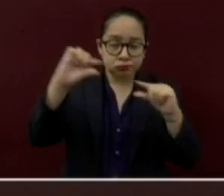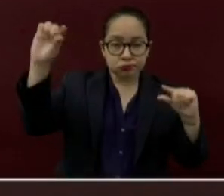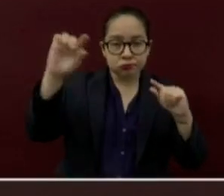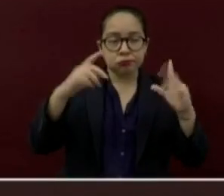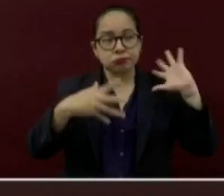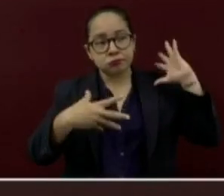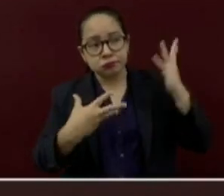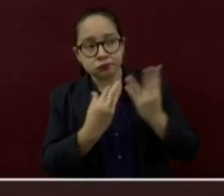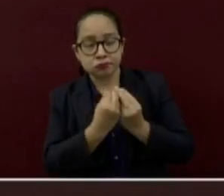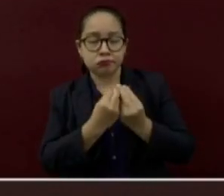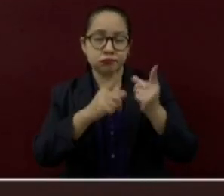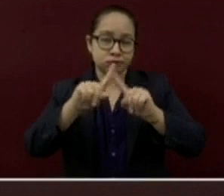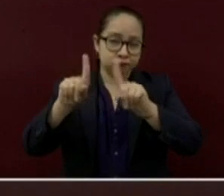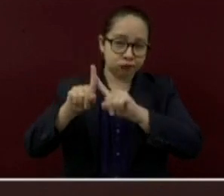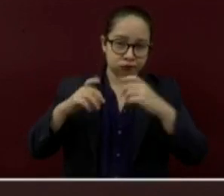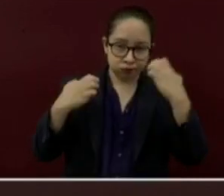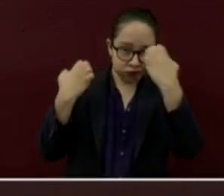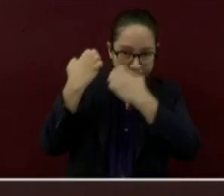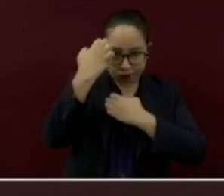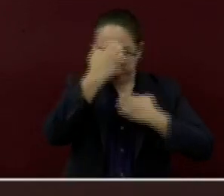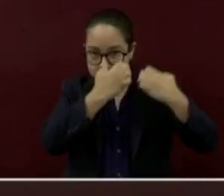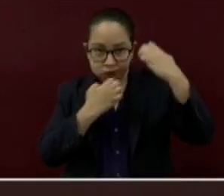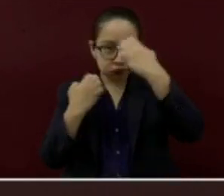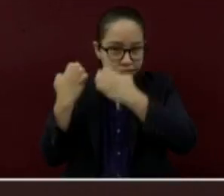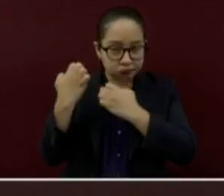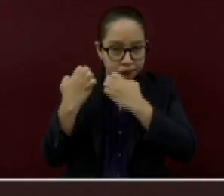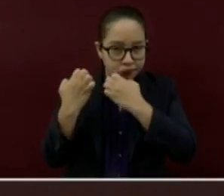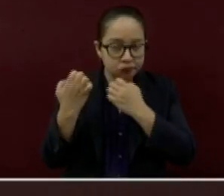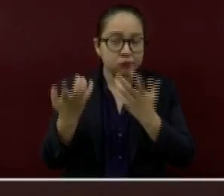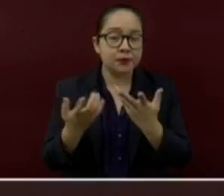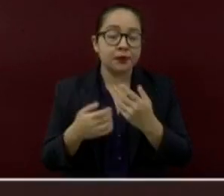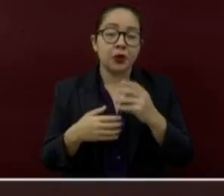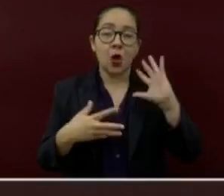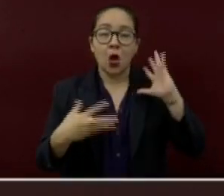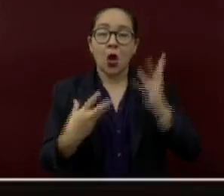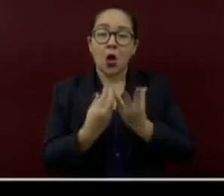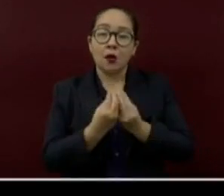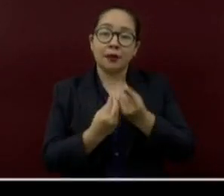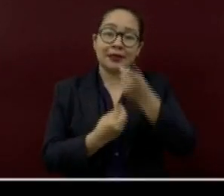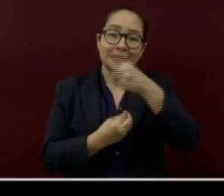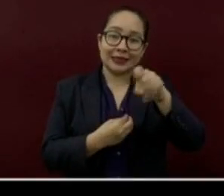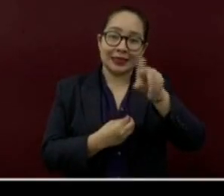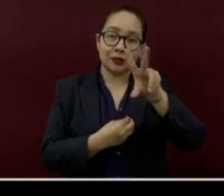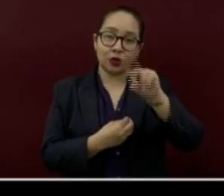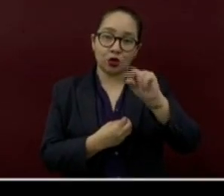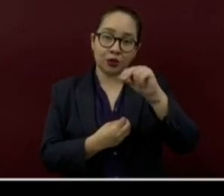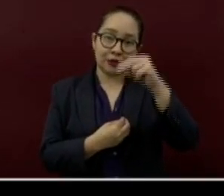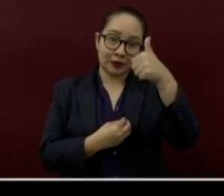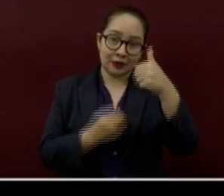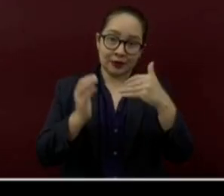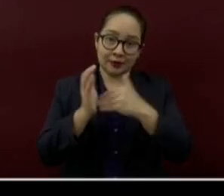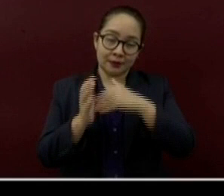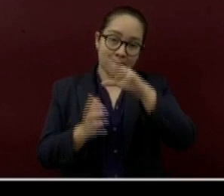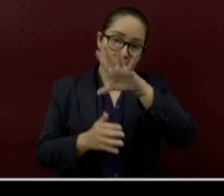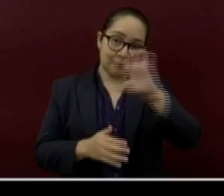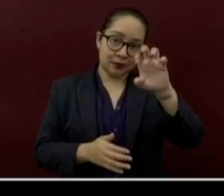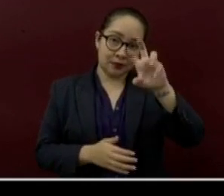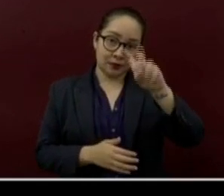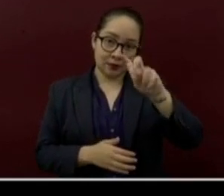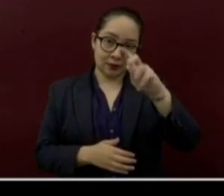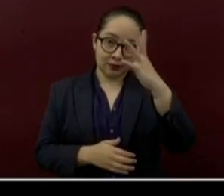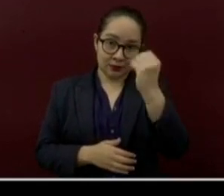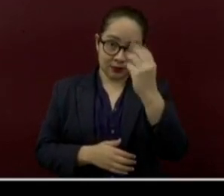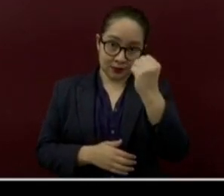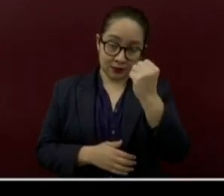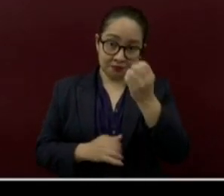han atendido en las diferentes unidades del sector salud suman ya 186 1539